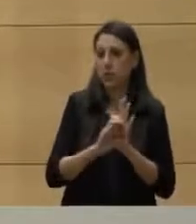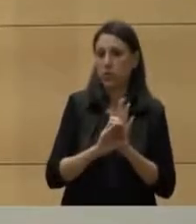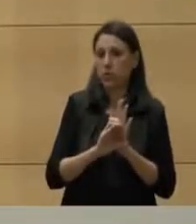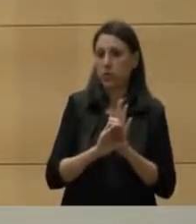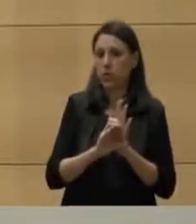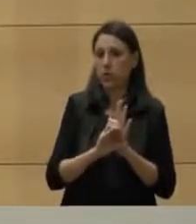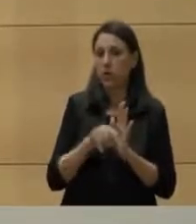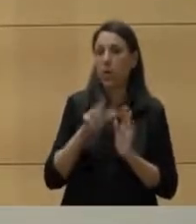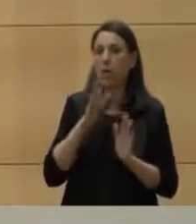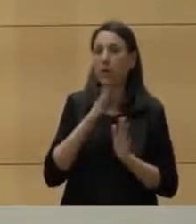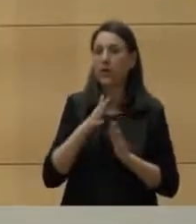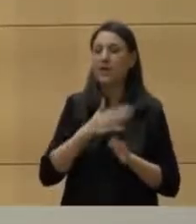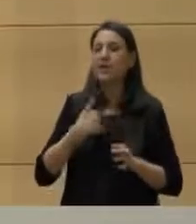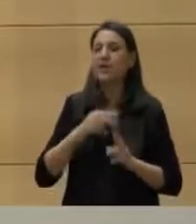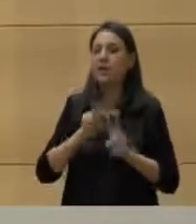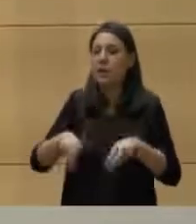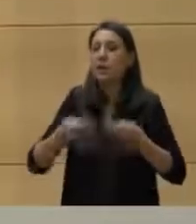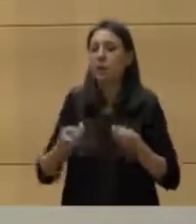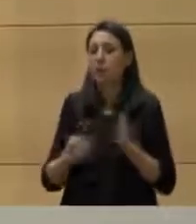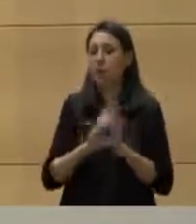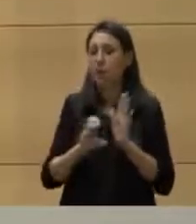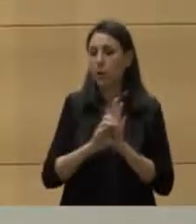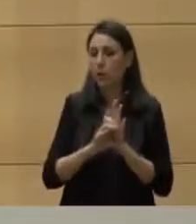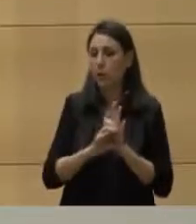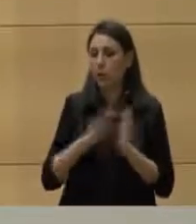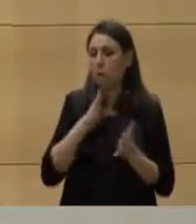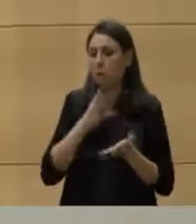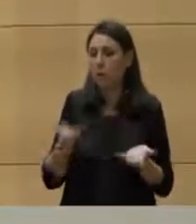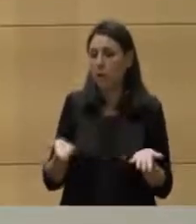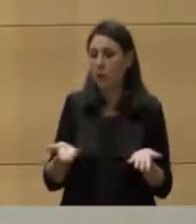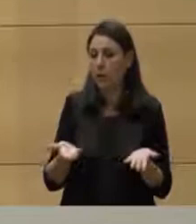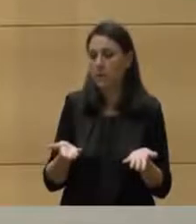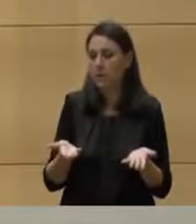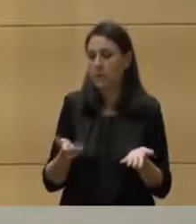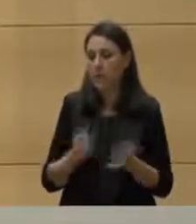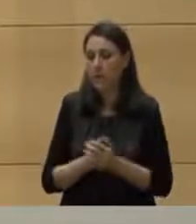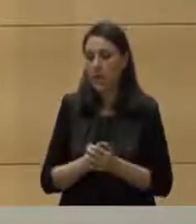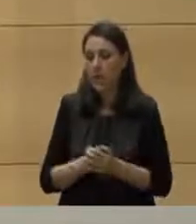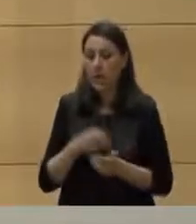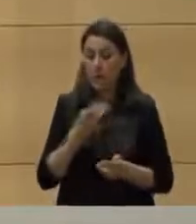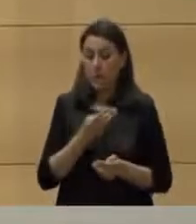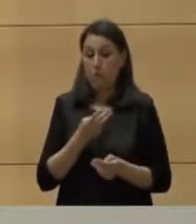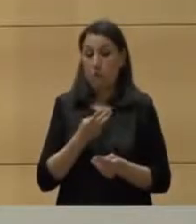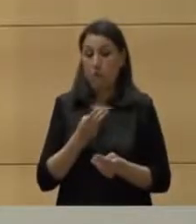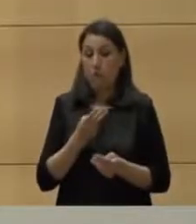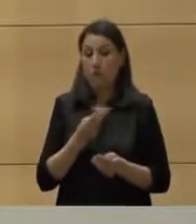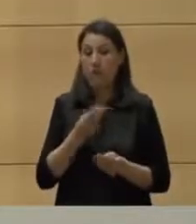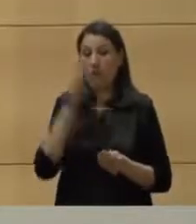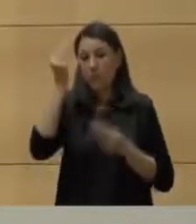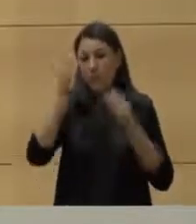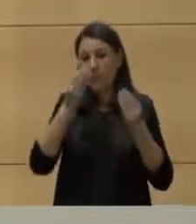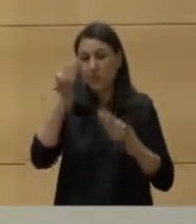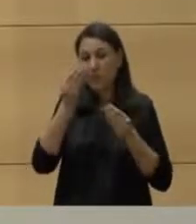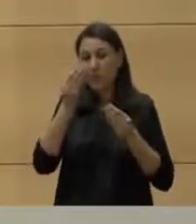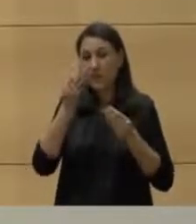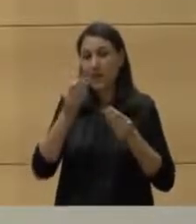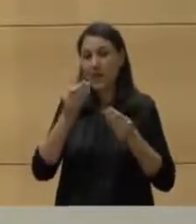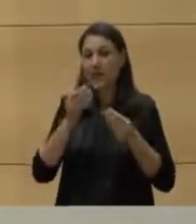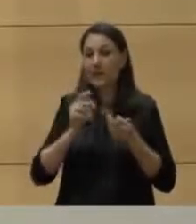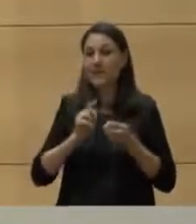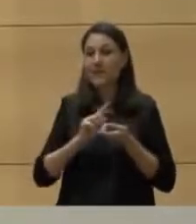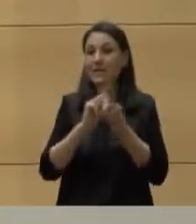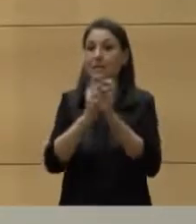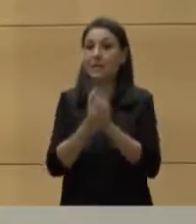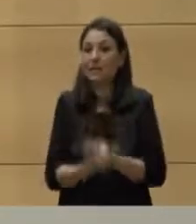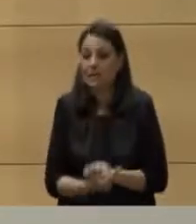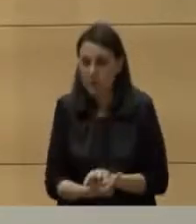la reforma de la Constitución? En principio, son conscientes de que la transición y la Constitución que